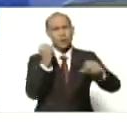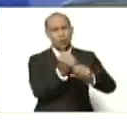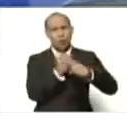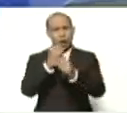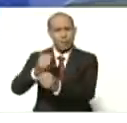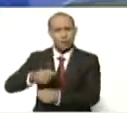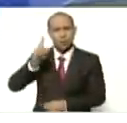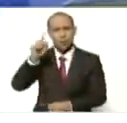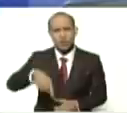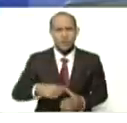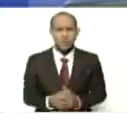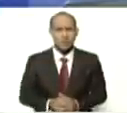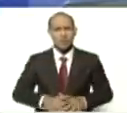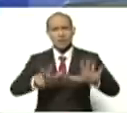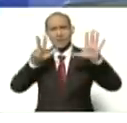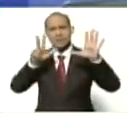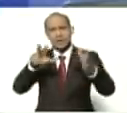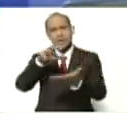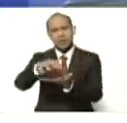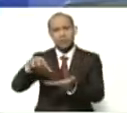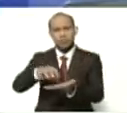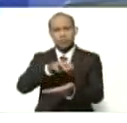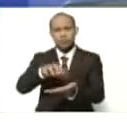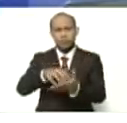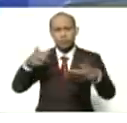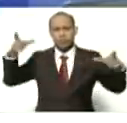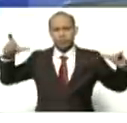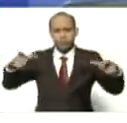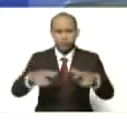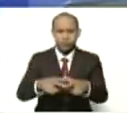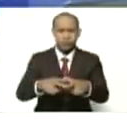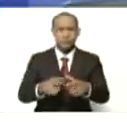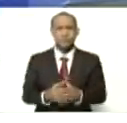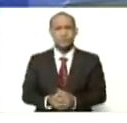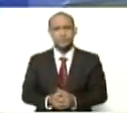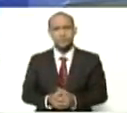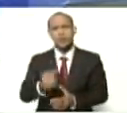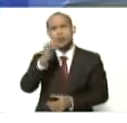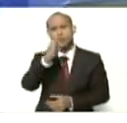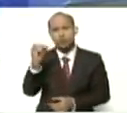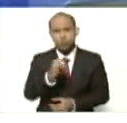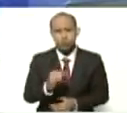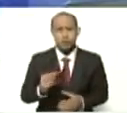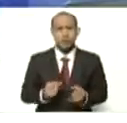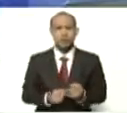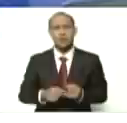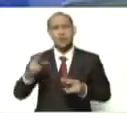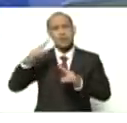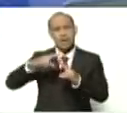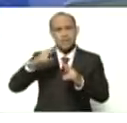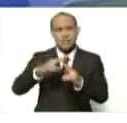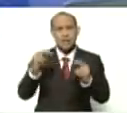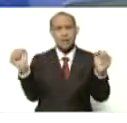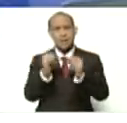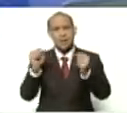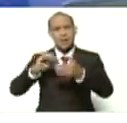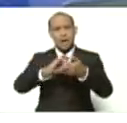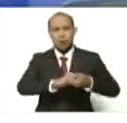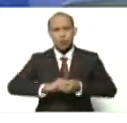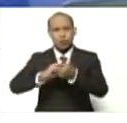y siete entidades mantuvieron un descenso de casos como el zulia táchira mérida trujillo